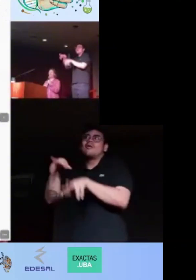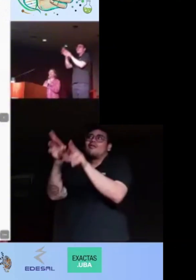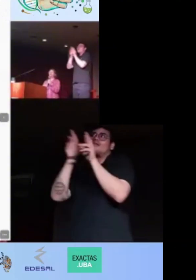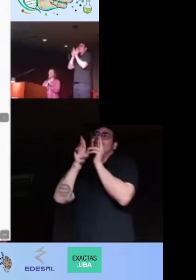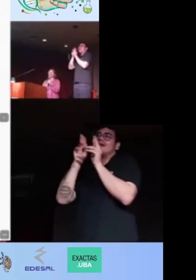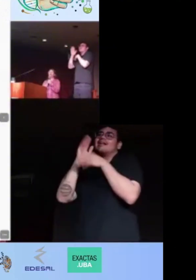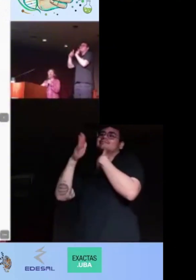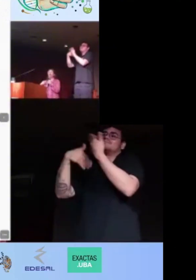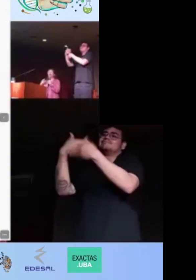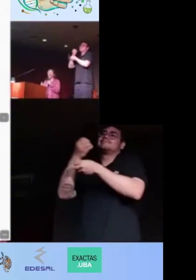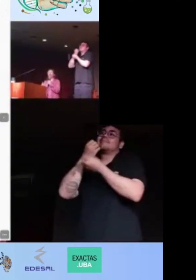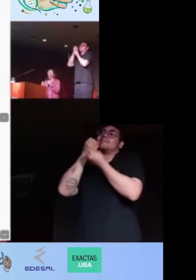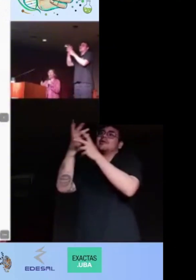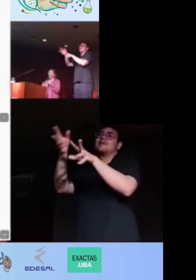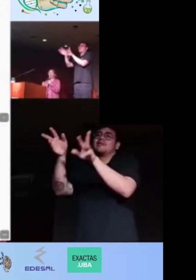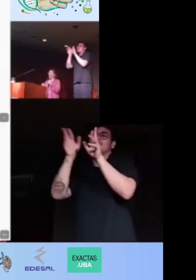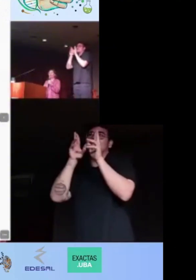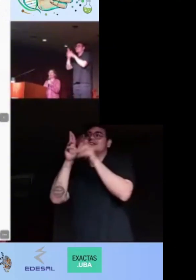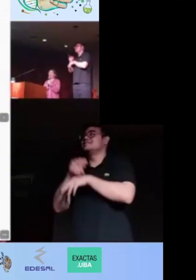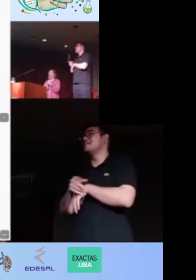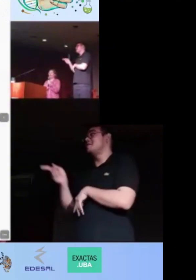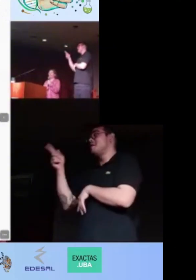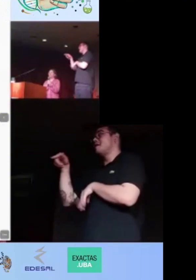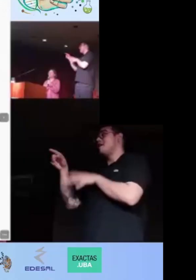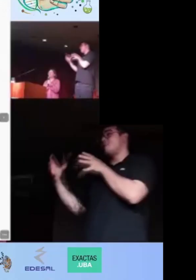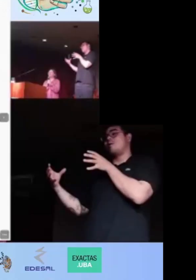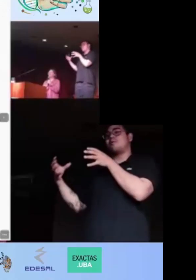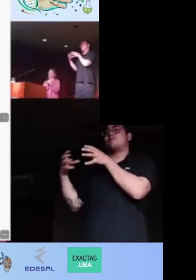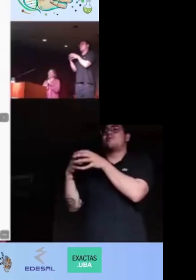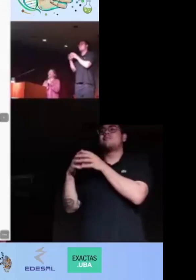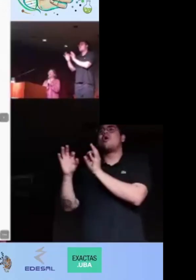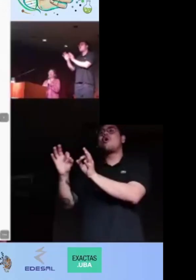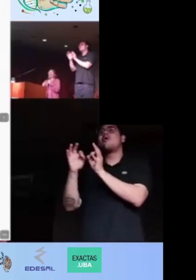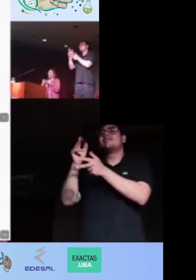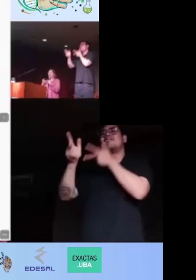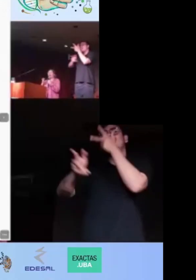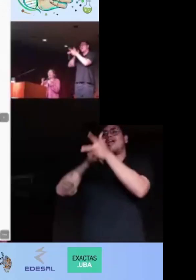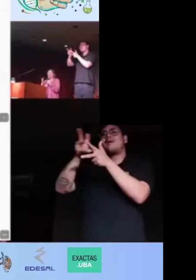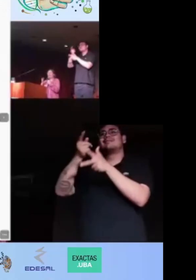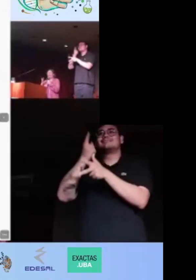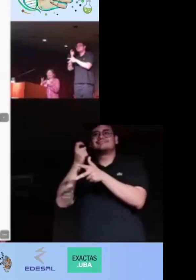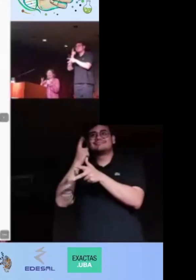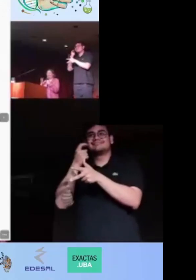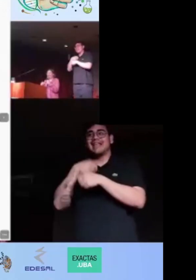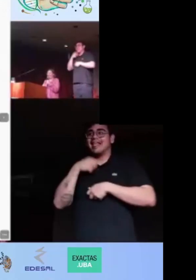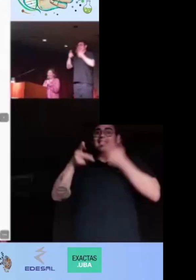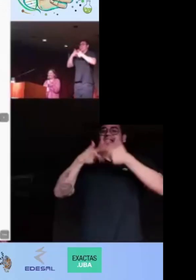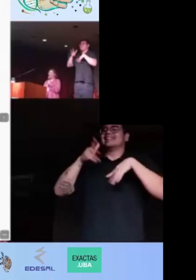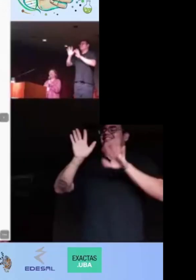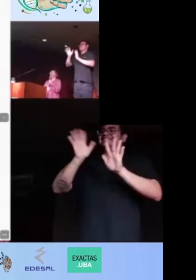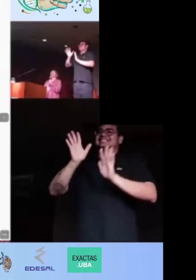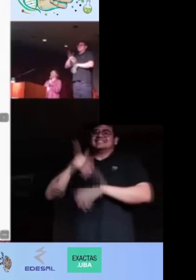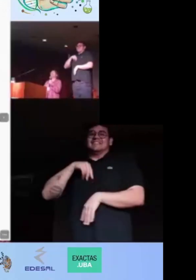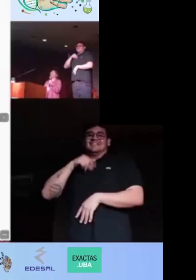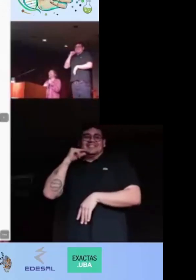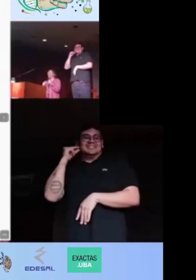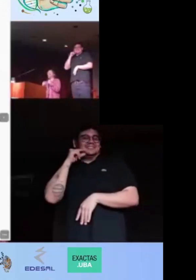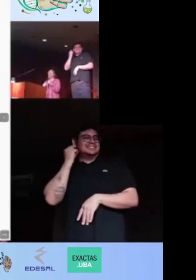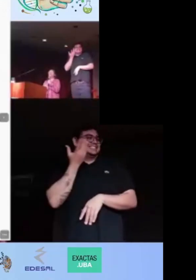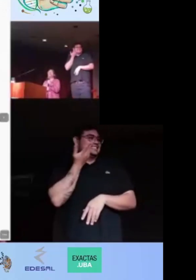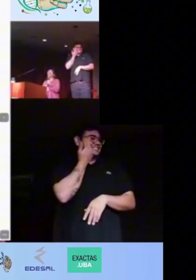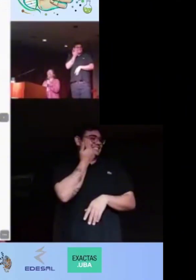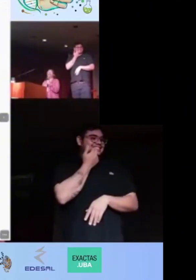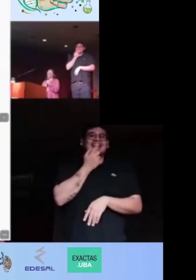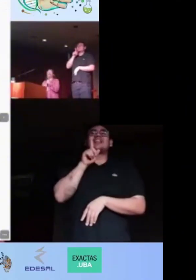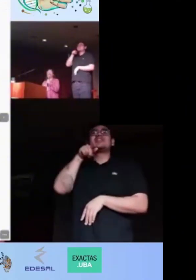a futuro. Todo el grupo está aprendiendo lengua de señas, todavía no nos animamos a hablar. Esperamos la